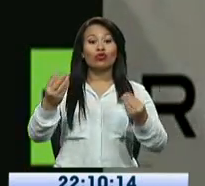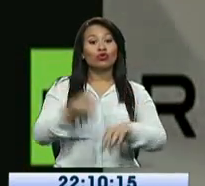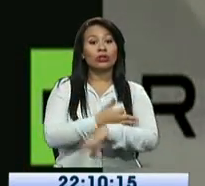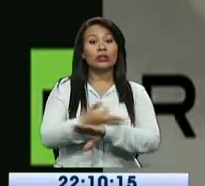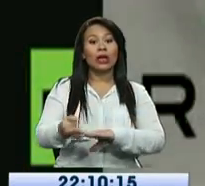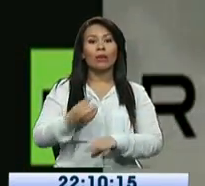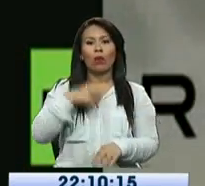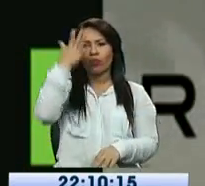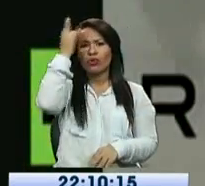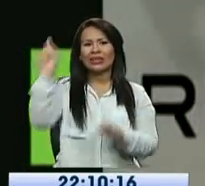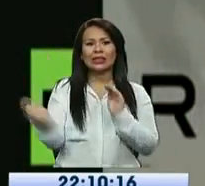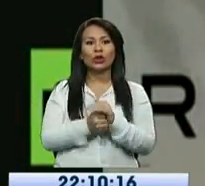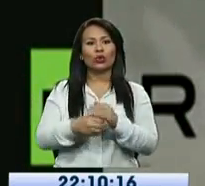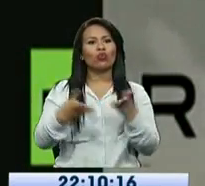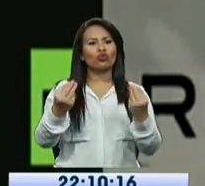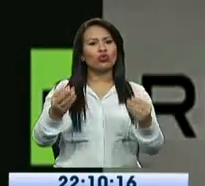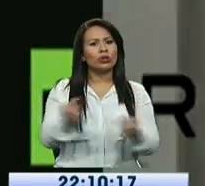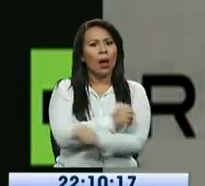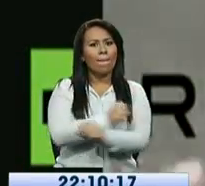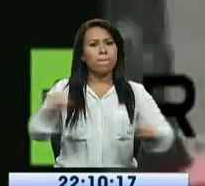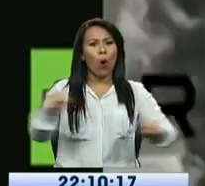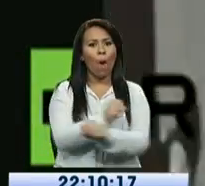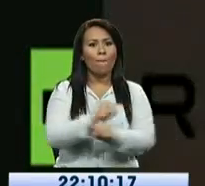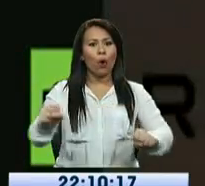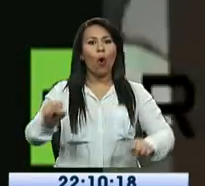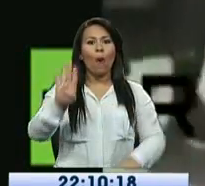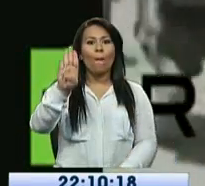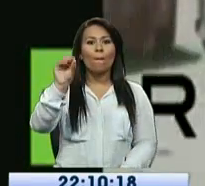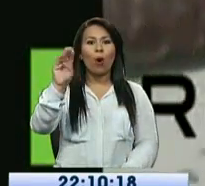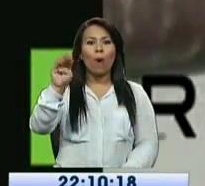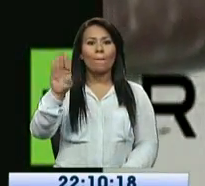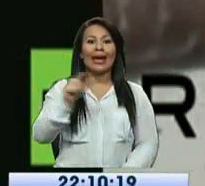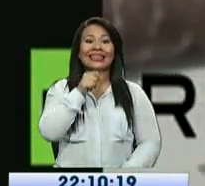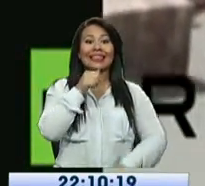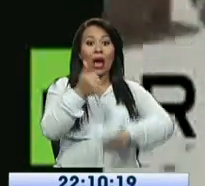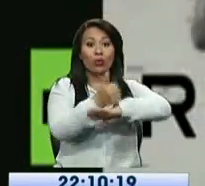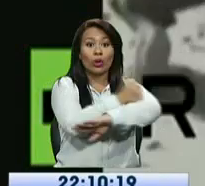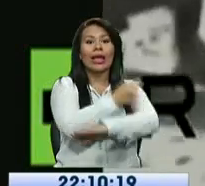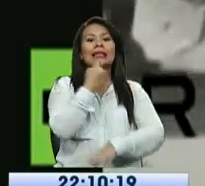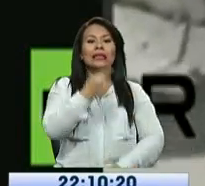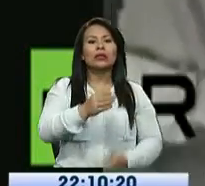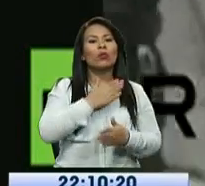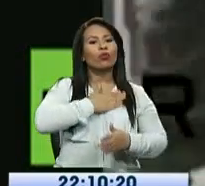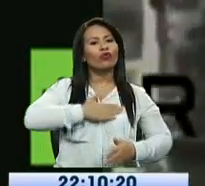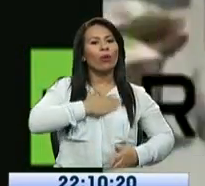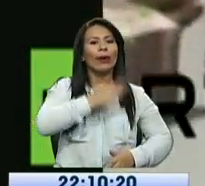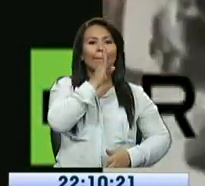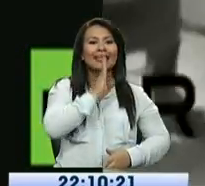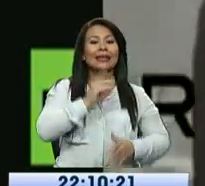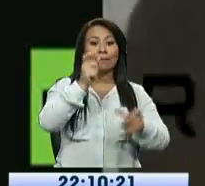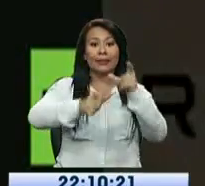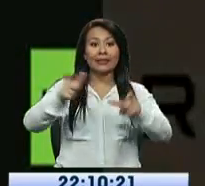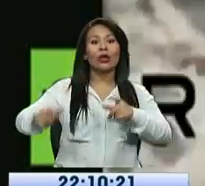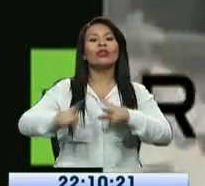de bombas. Es por eso que las autoridades piden algo de paciencia. Casi todos los civiles abandonaron el